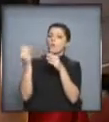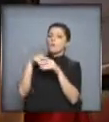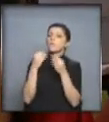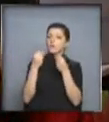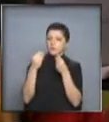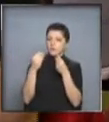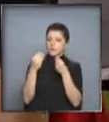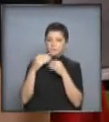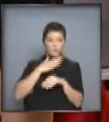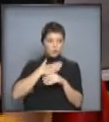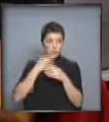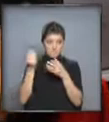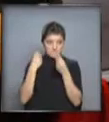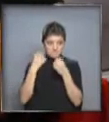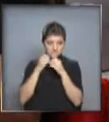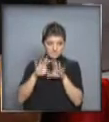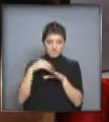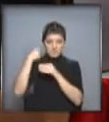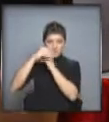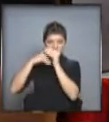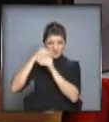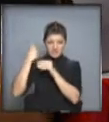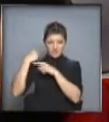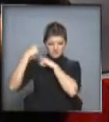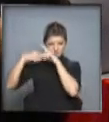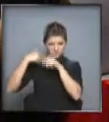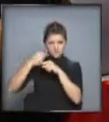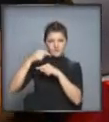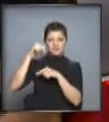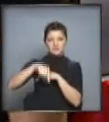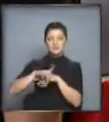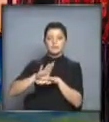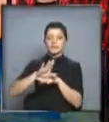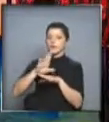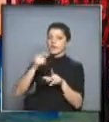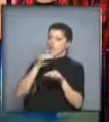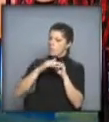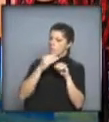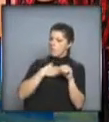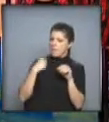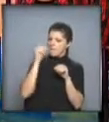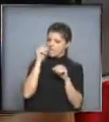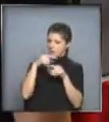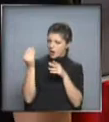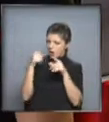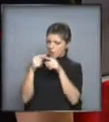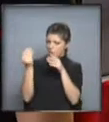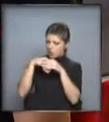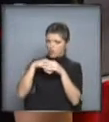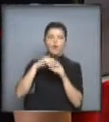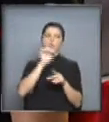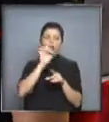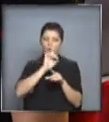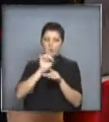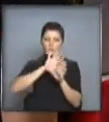no vengo de familia militante, pero creo que se me volvieron a dar las condiciones para poder... ¿Tus papás no militaban en ningún partido político? En ningún partido político. ¿Eran